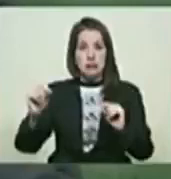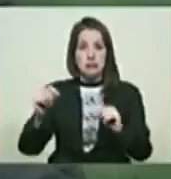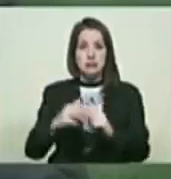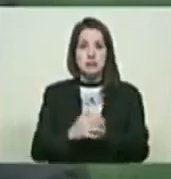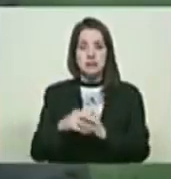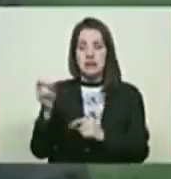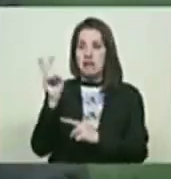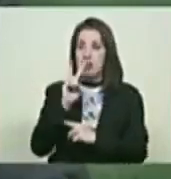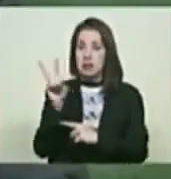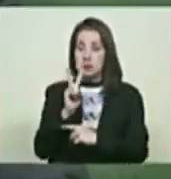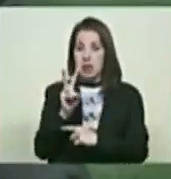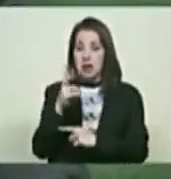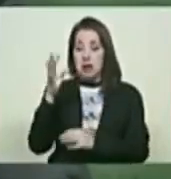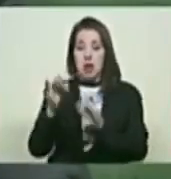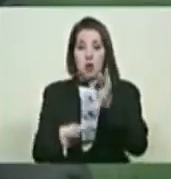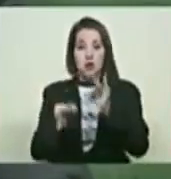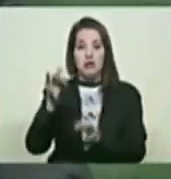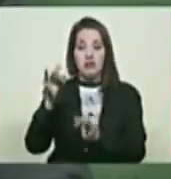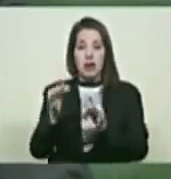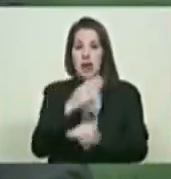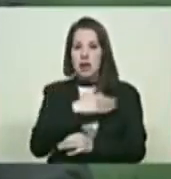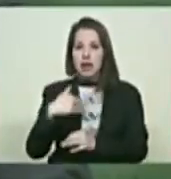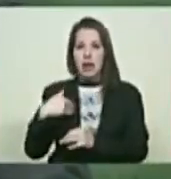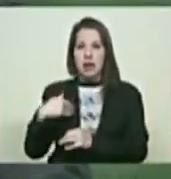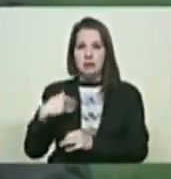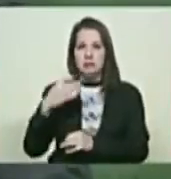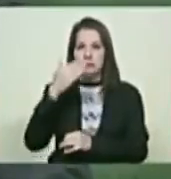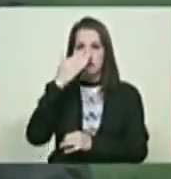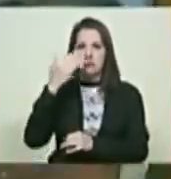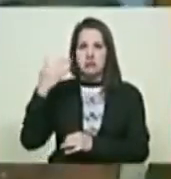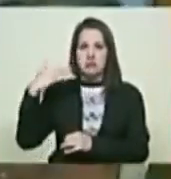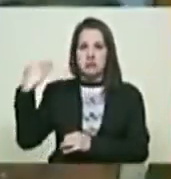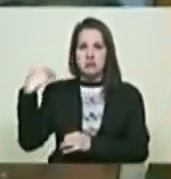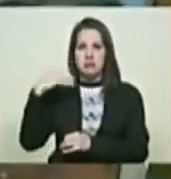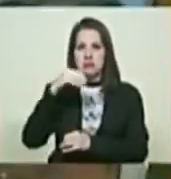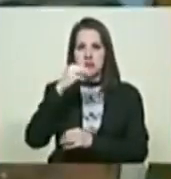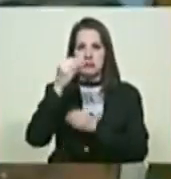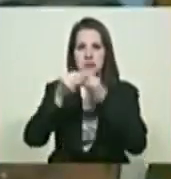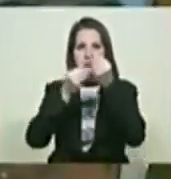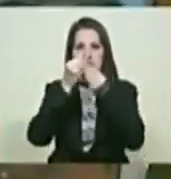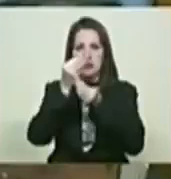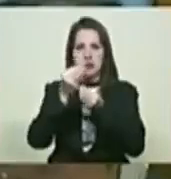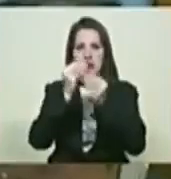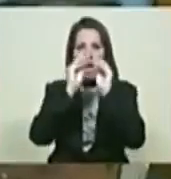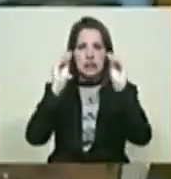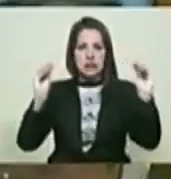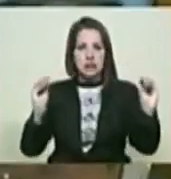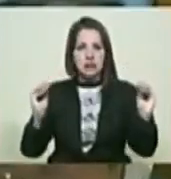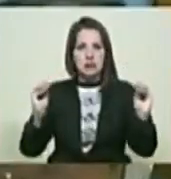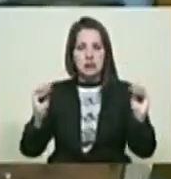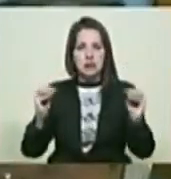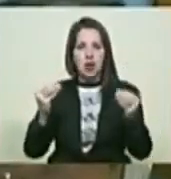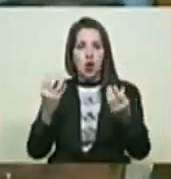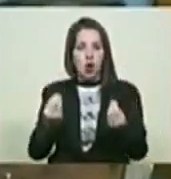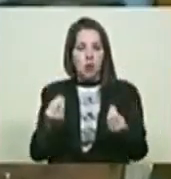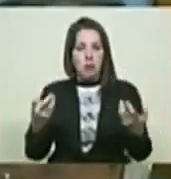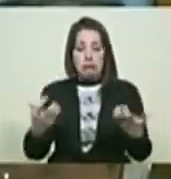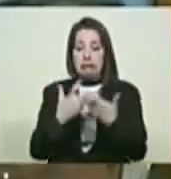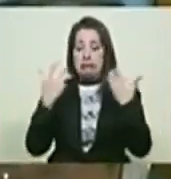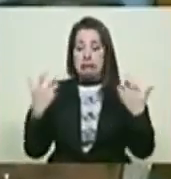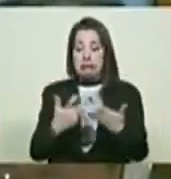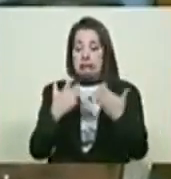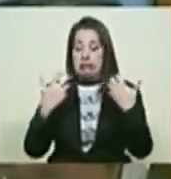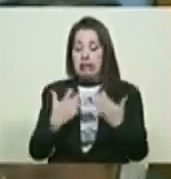para justificar lo que desde hace varios años se viene anunciando, una intervención